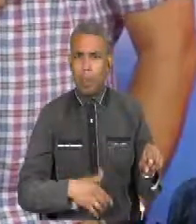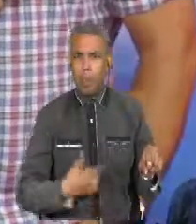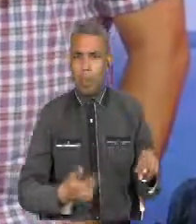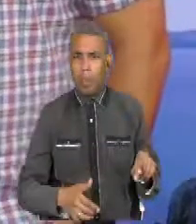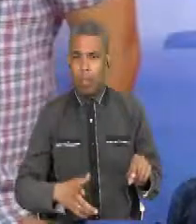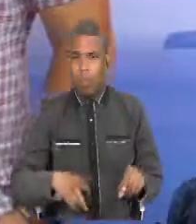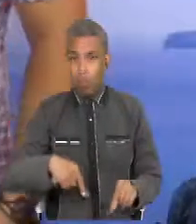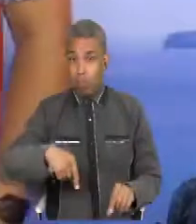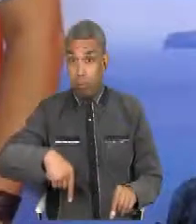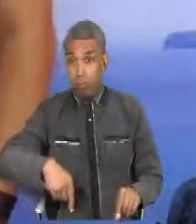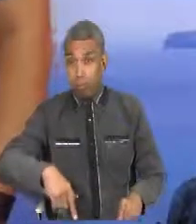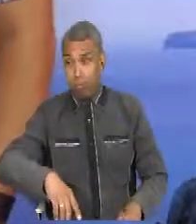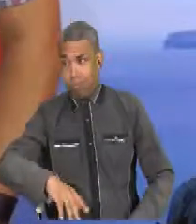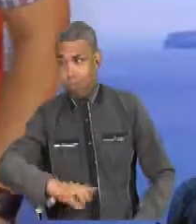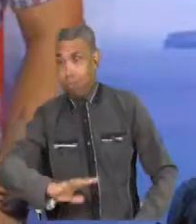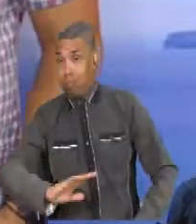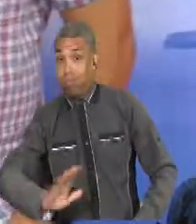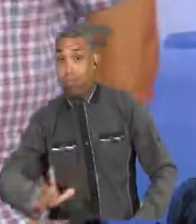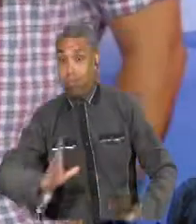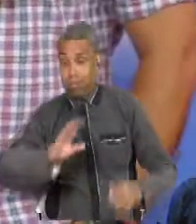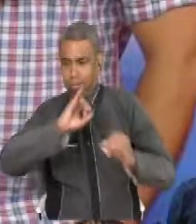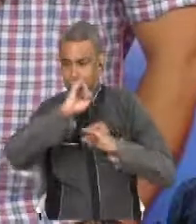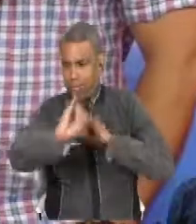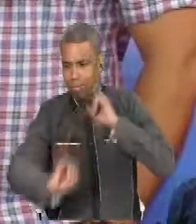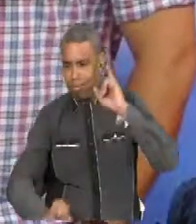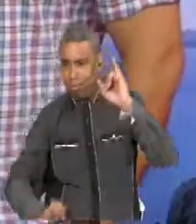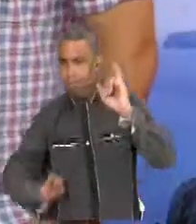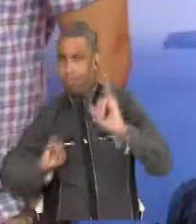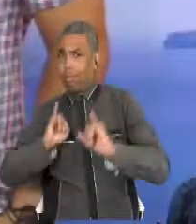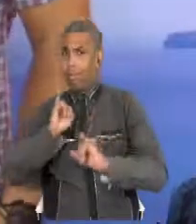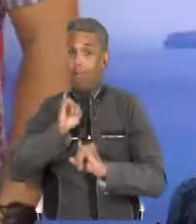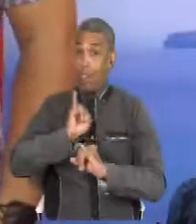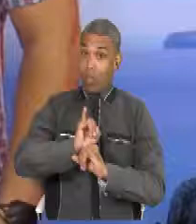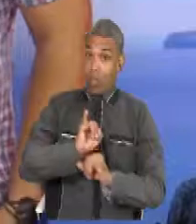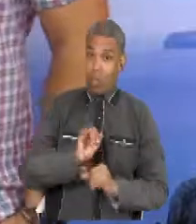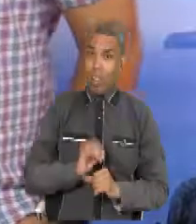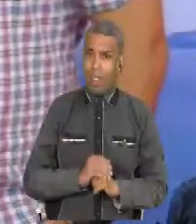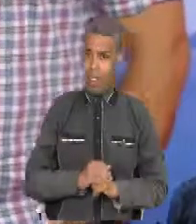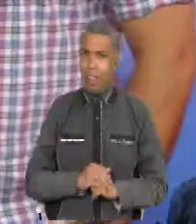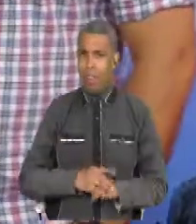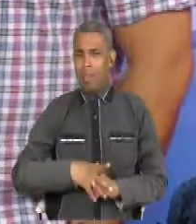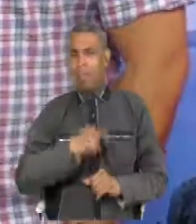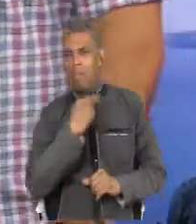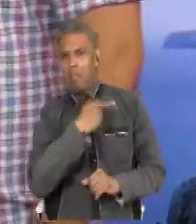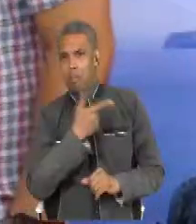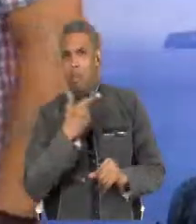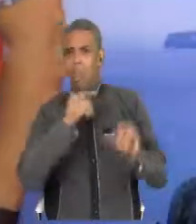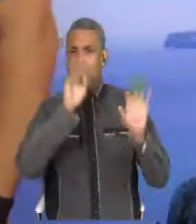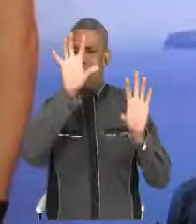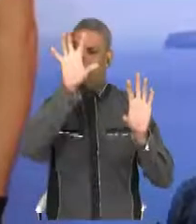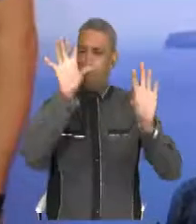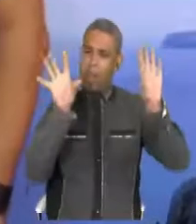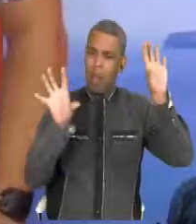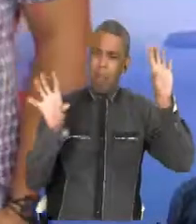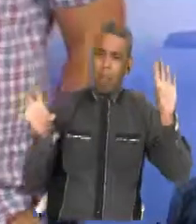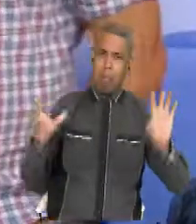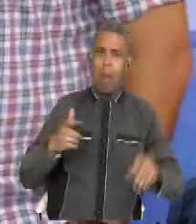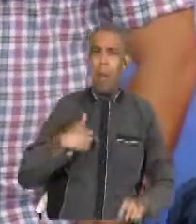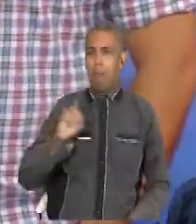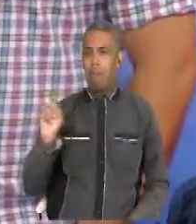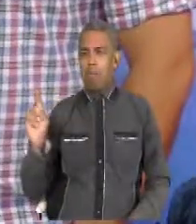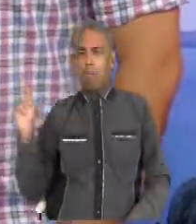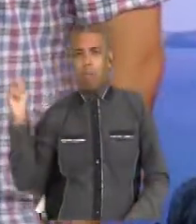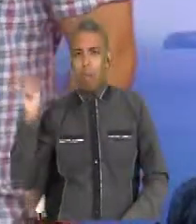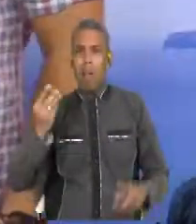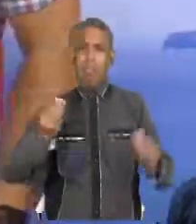local, nacional, sino también internacional, porque ha ido a varios lugares del mundo, ha vivido en varias partes